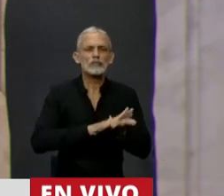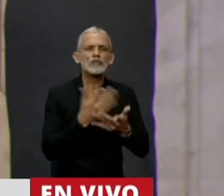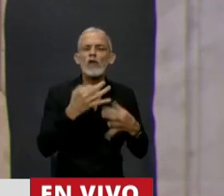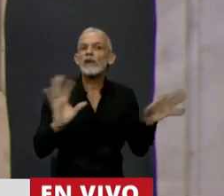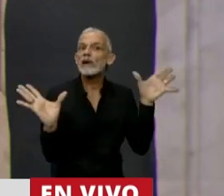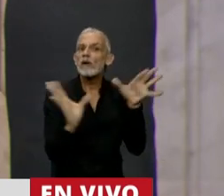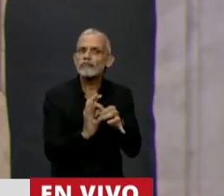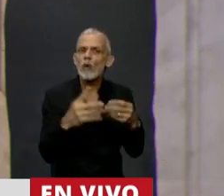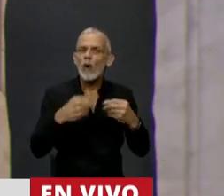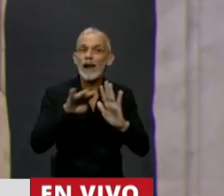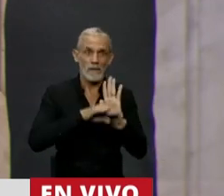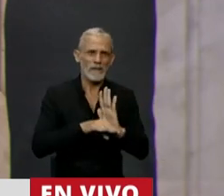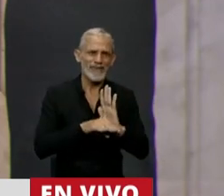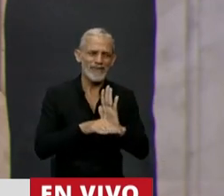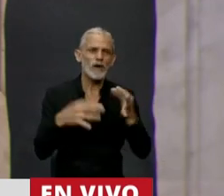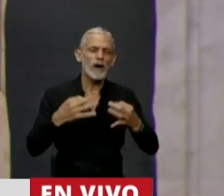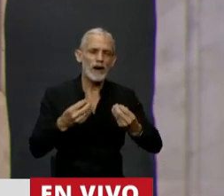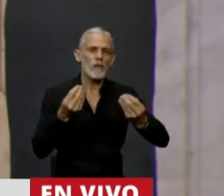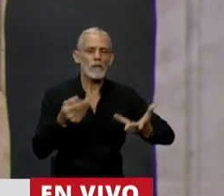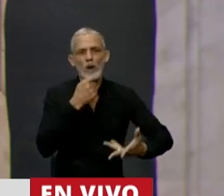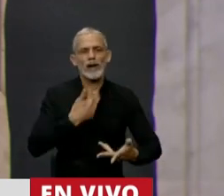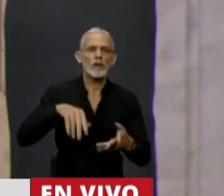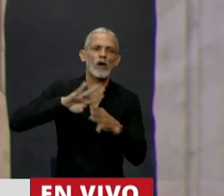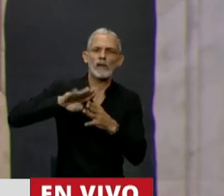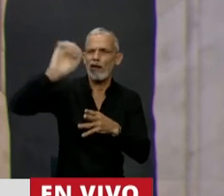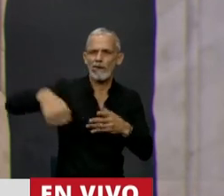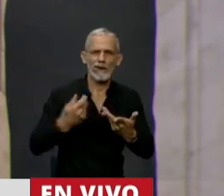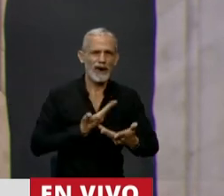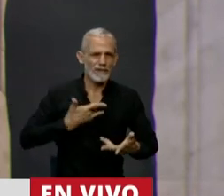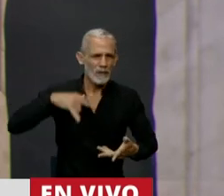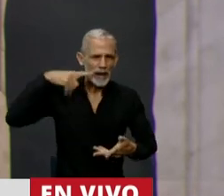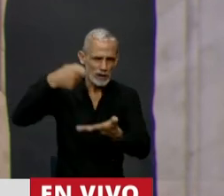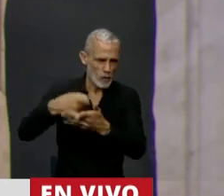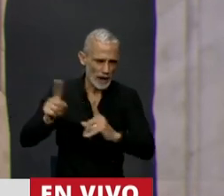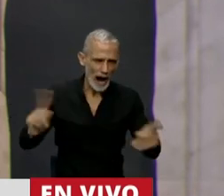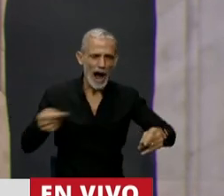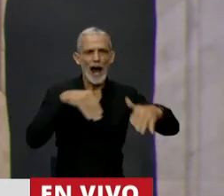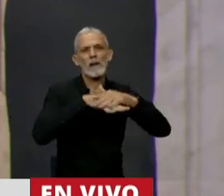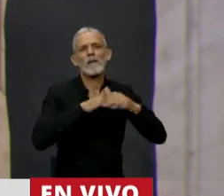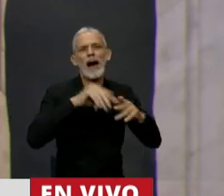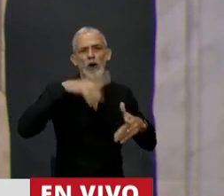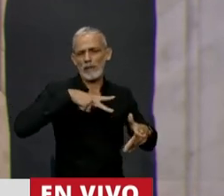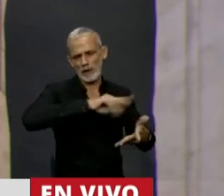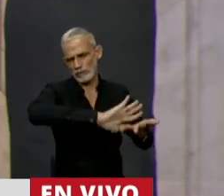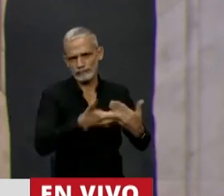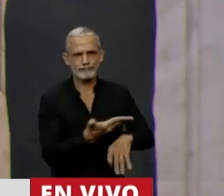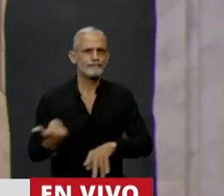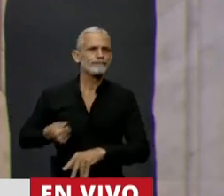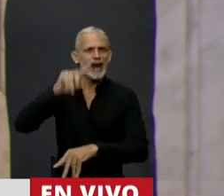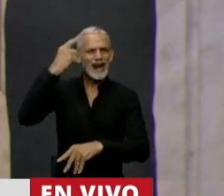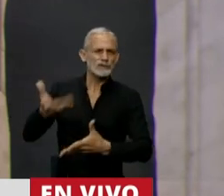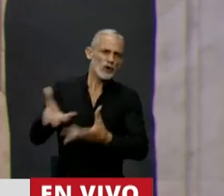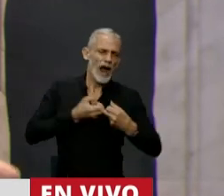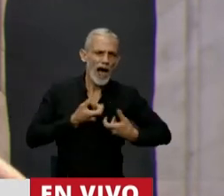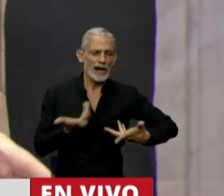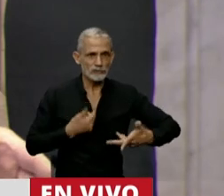desligada de medidas de fondo como el desconocimiento de la deuda, la nacionalización del sistema bancario, el monopolio estatal del comercio exterior y